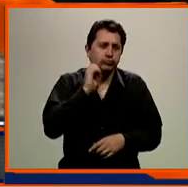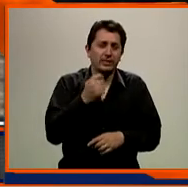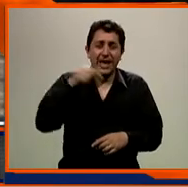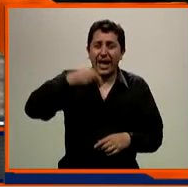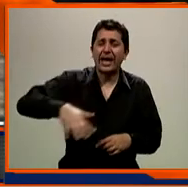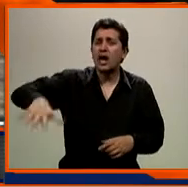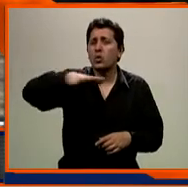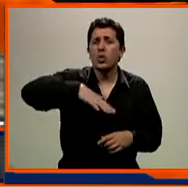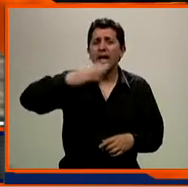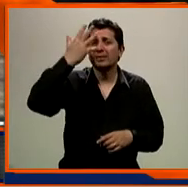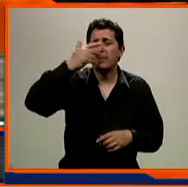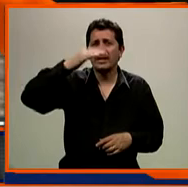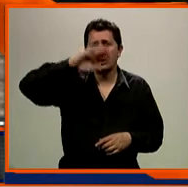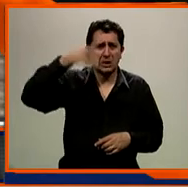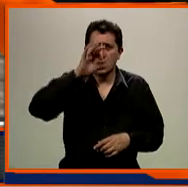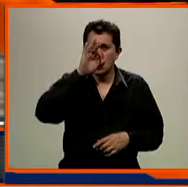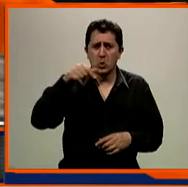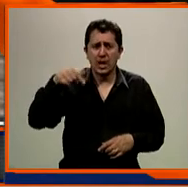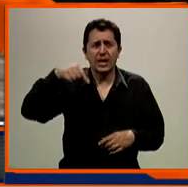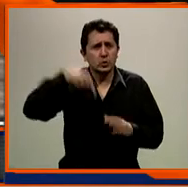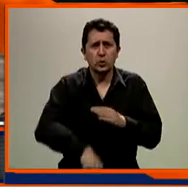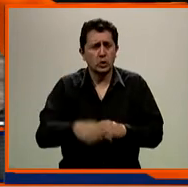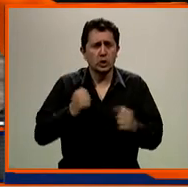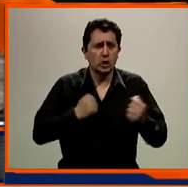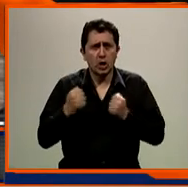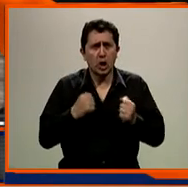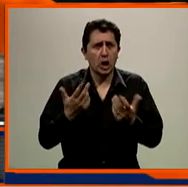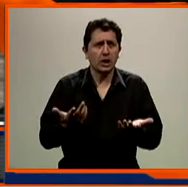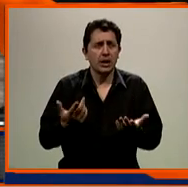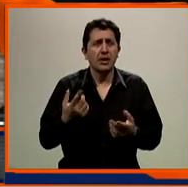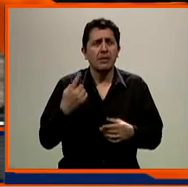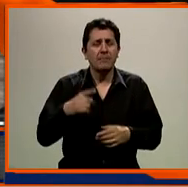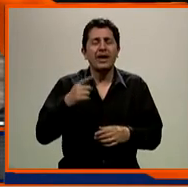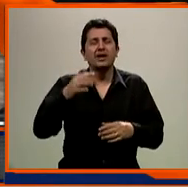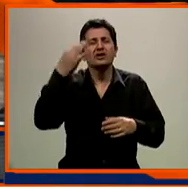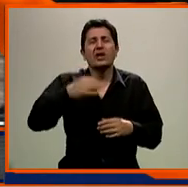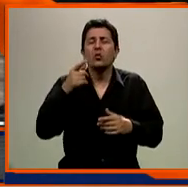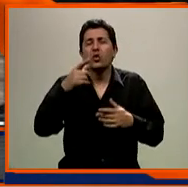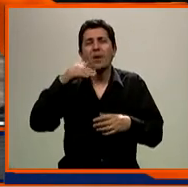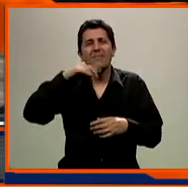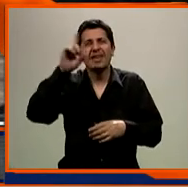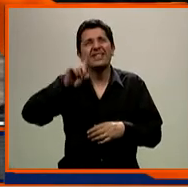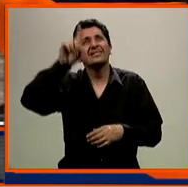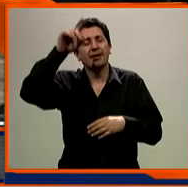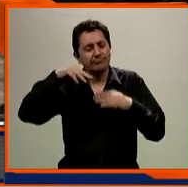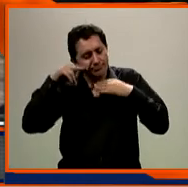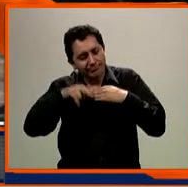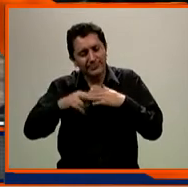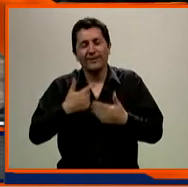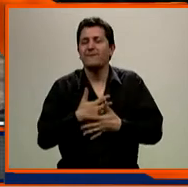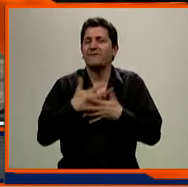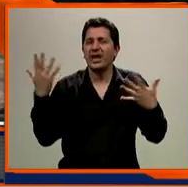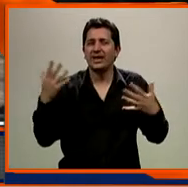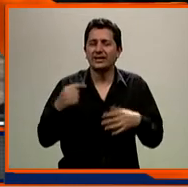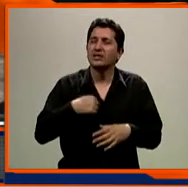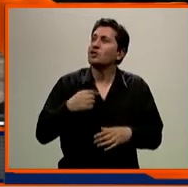Andes, él nunca vino a correr al sur, así que él debe estar feliz realmente. Cada carrera siento que